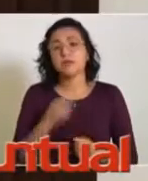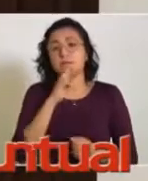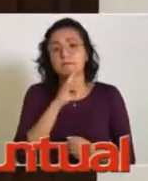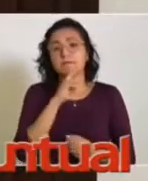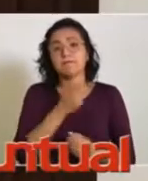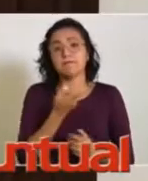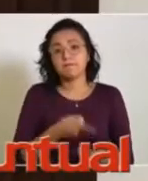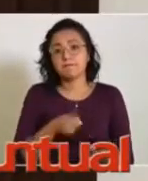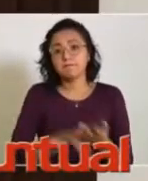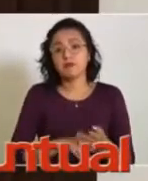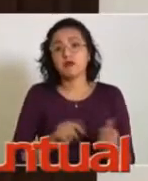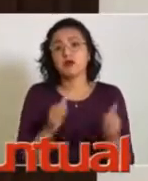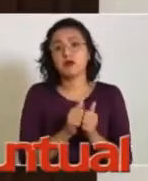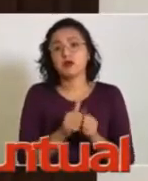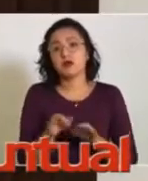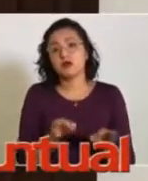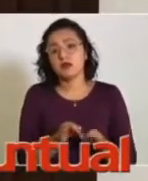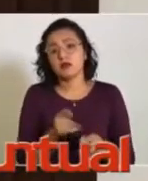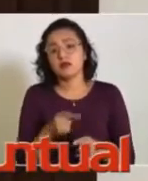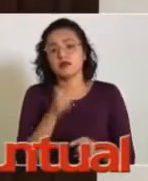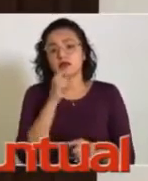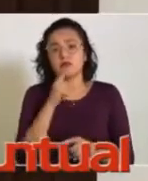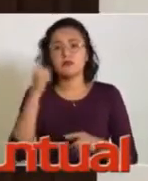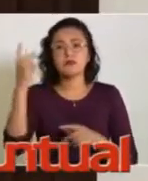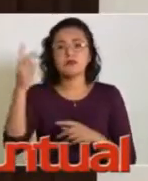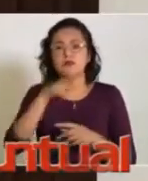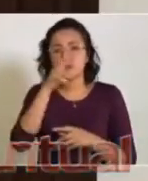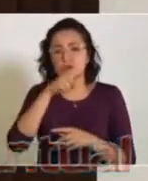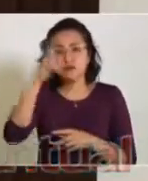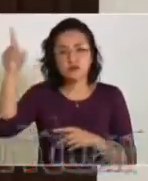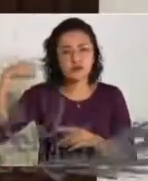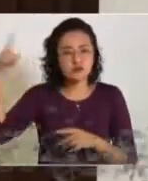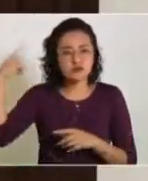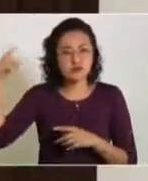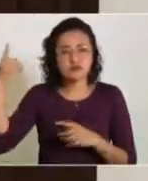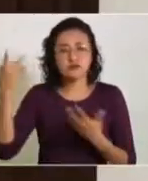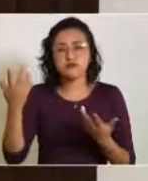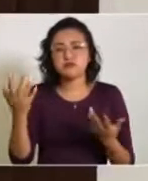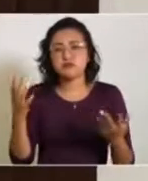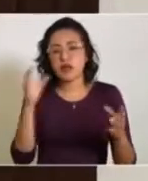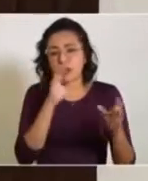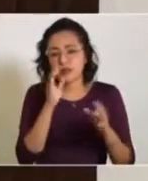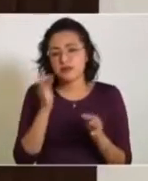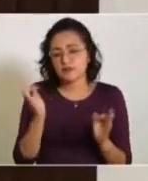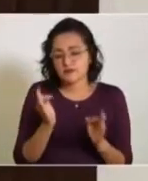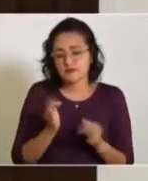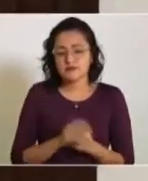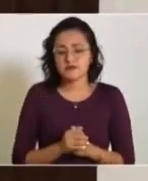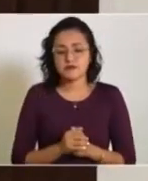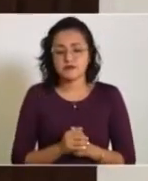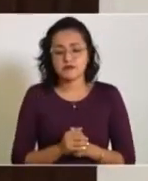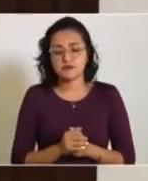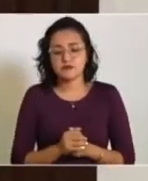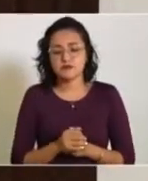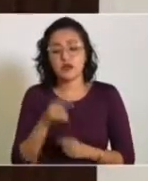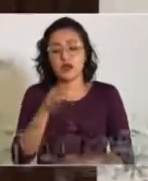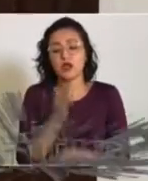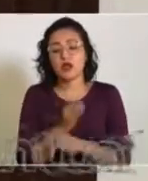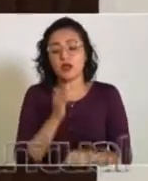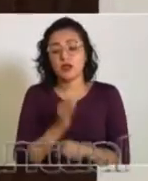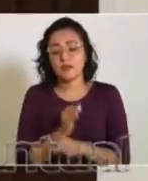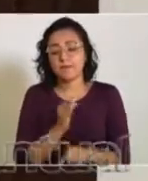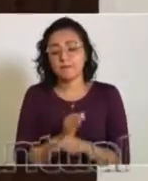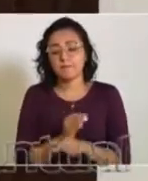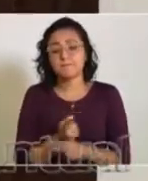mejorado los sistemas con los que operan, como el caso de los aires acondicionados. Se considera que la actividad en cines, a pesar de llevarse a